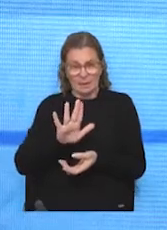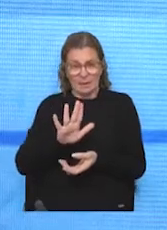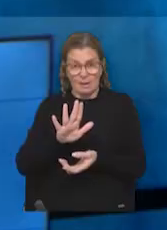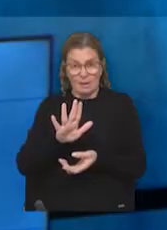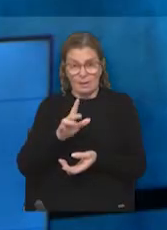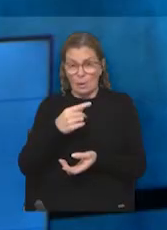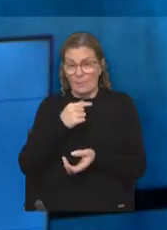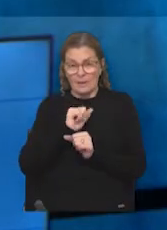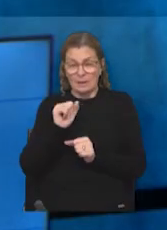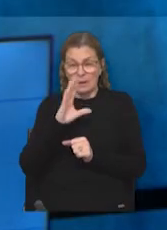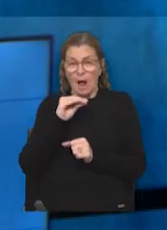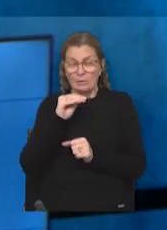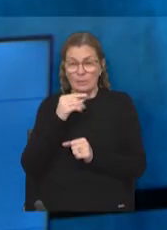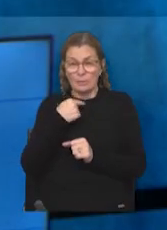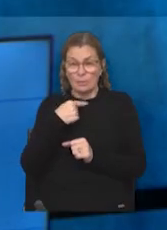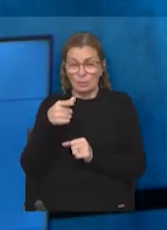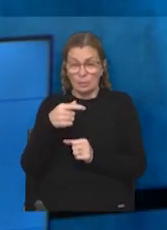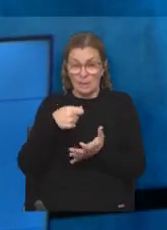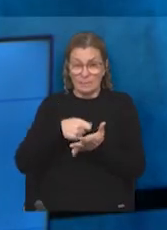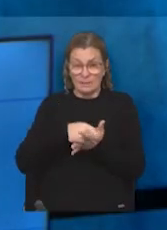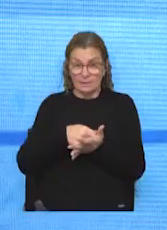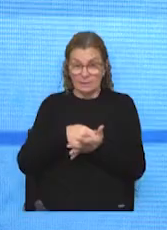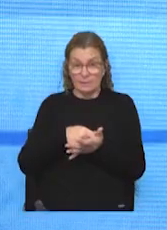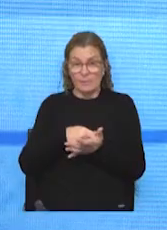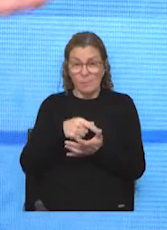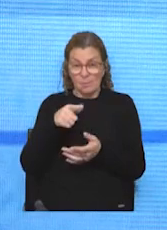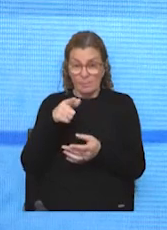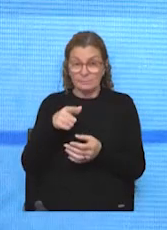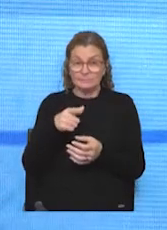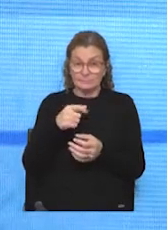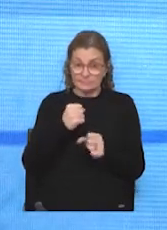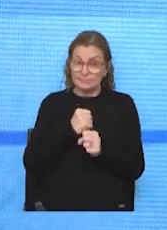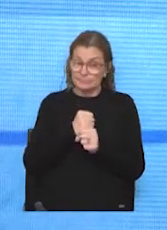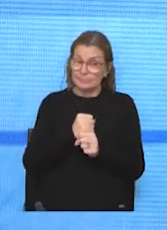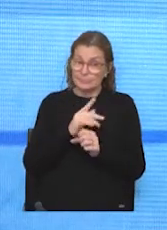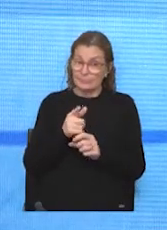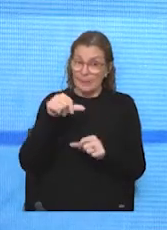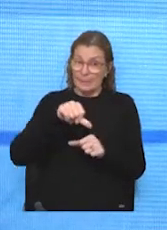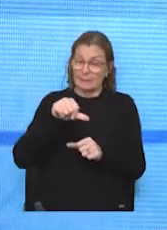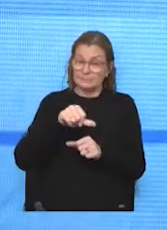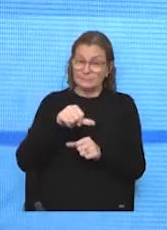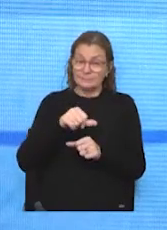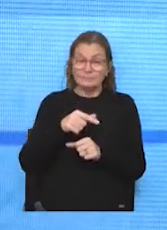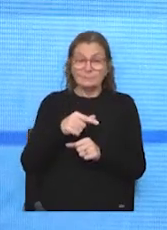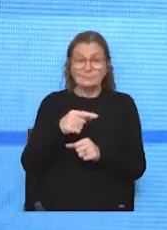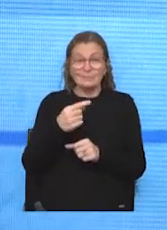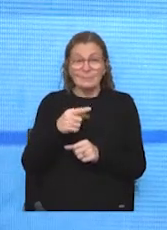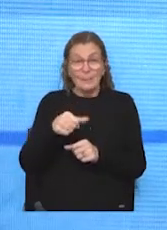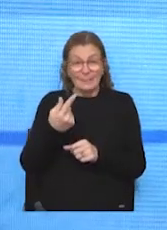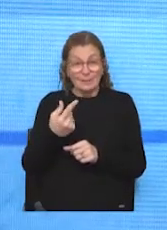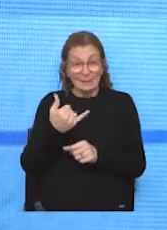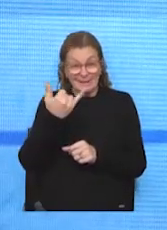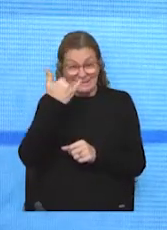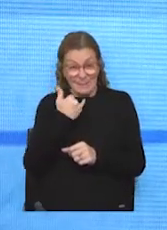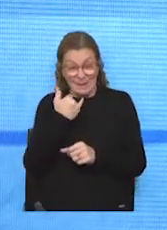me dejan haar a mí hay gente que me para y me dice vos con la mía estás la mía están poniendo y encima le ponen mal Pon y y pero están